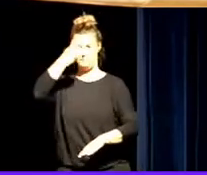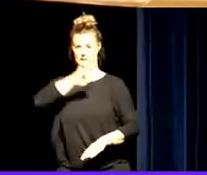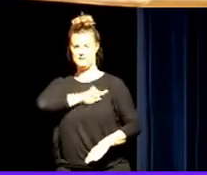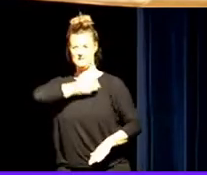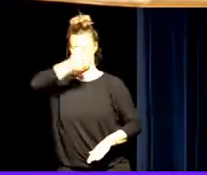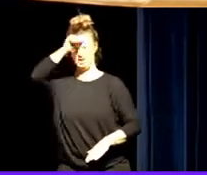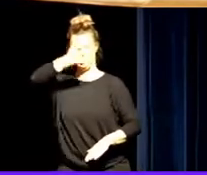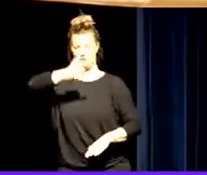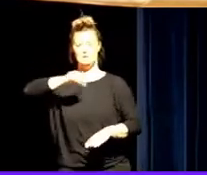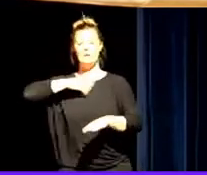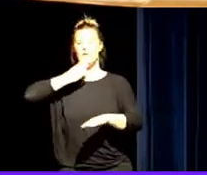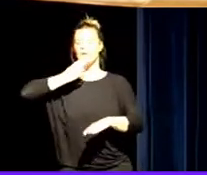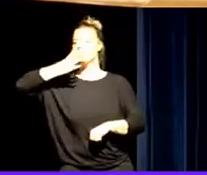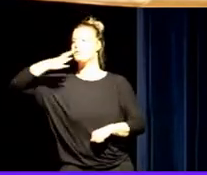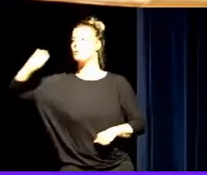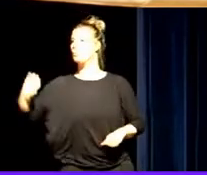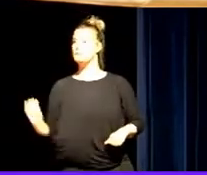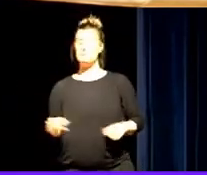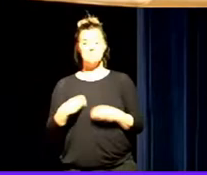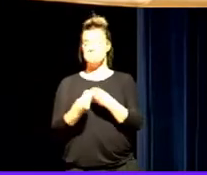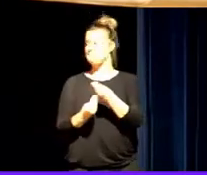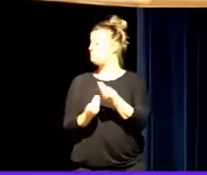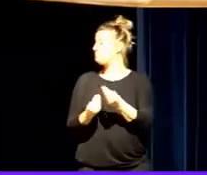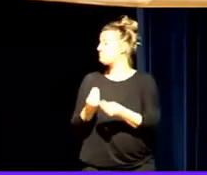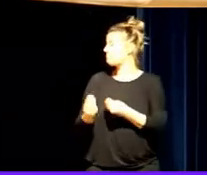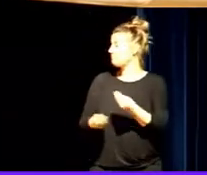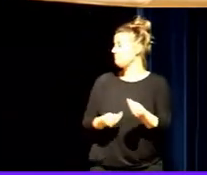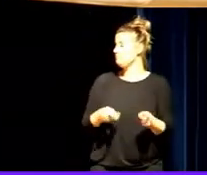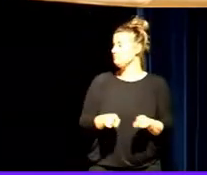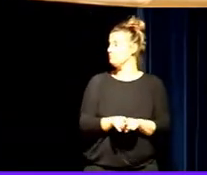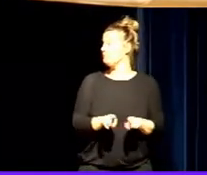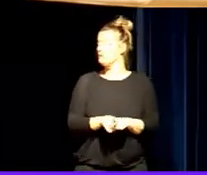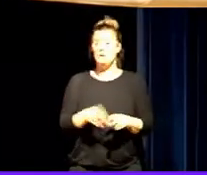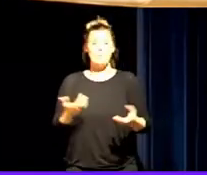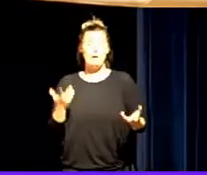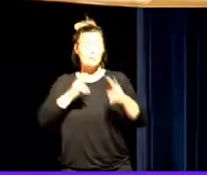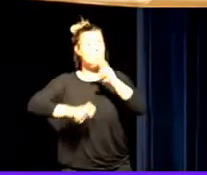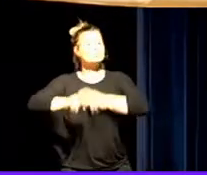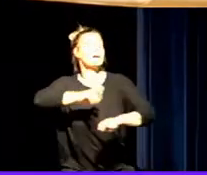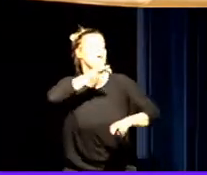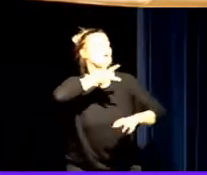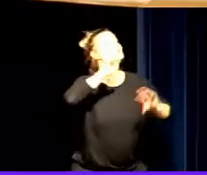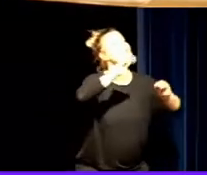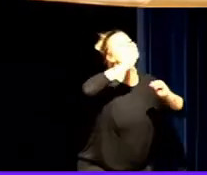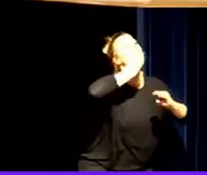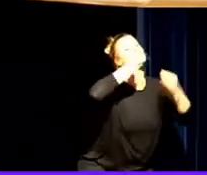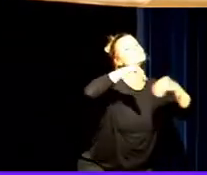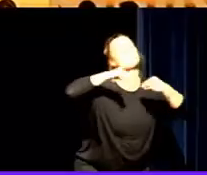con 50 años, que están a la búsqueda de su adolescencia perdida.